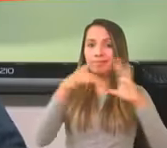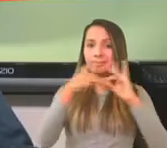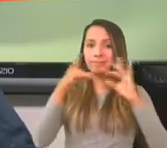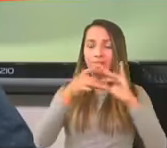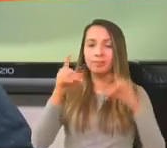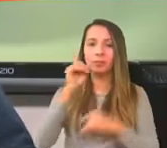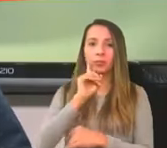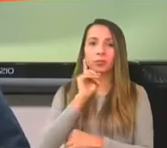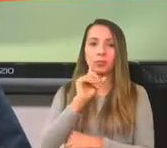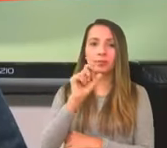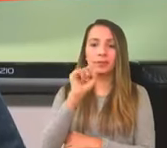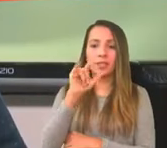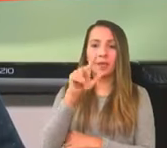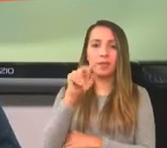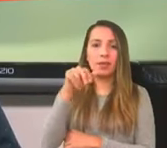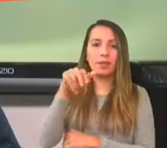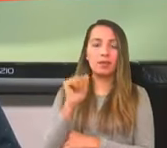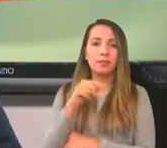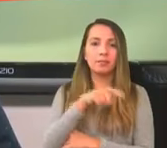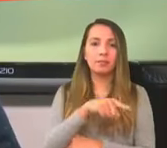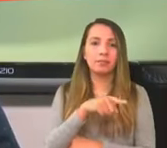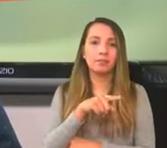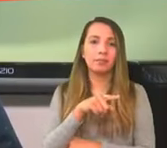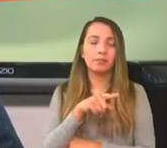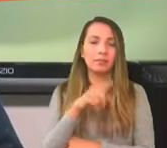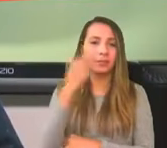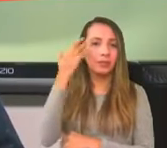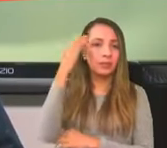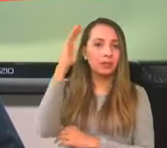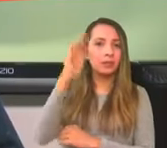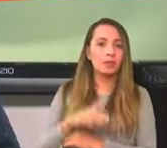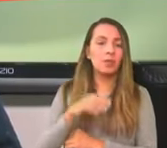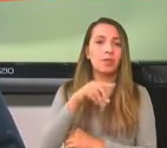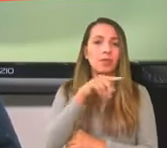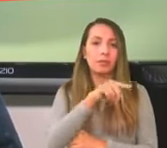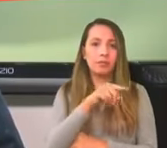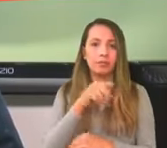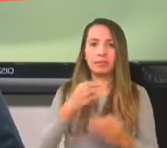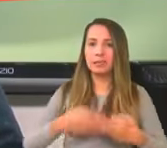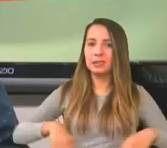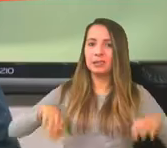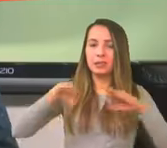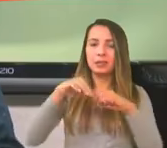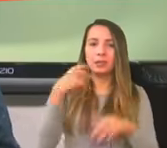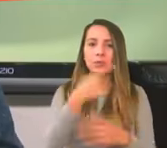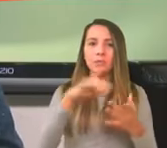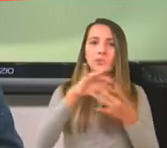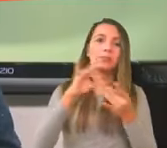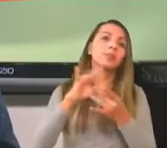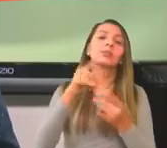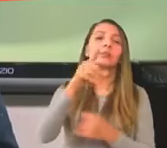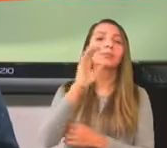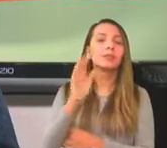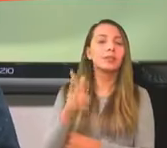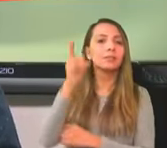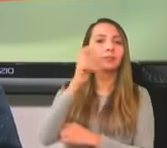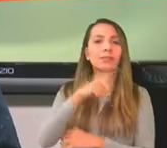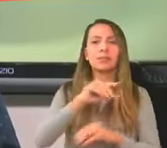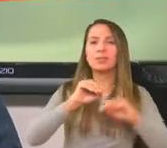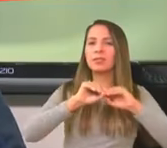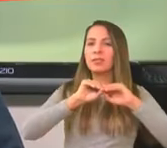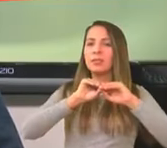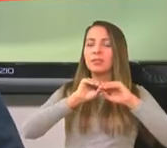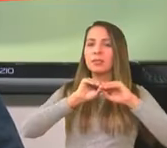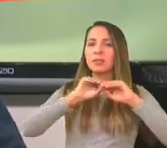comentó esta persona, la señora Silvana Beatriz Franco, y pues ahí lo escuchó usted muy claro, y